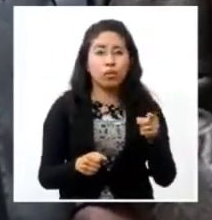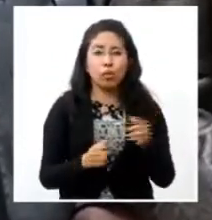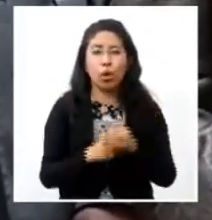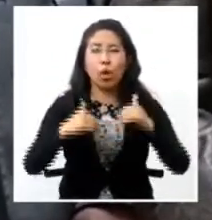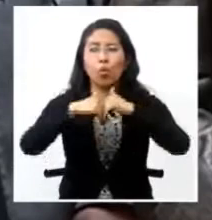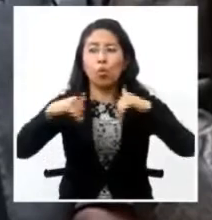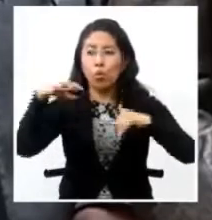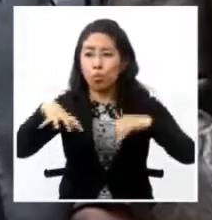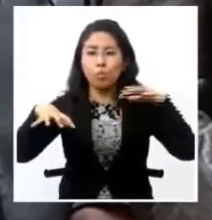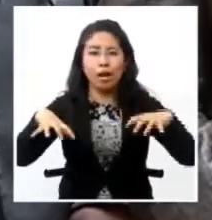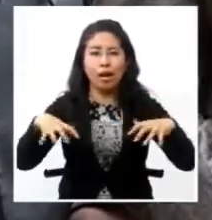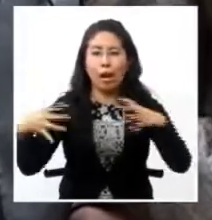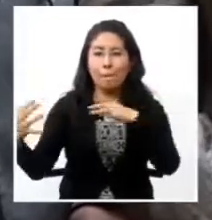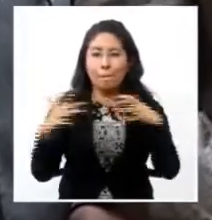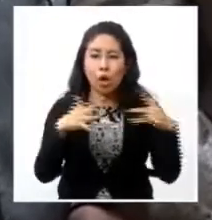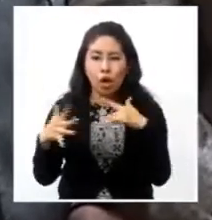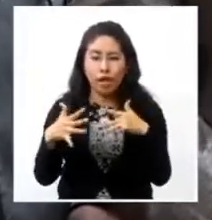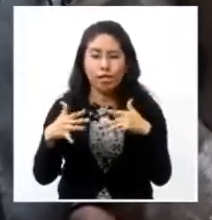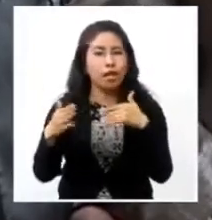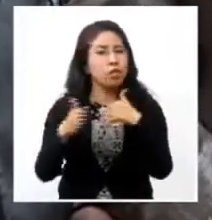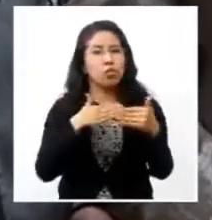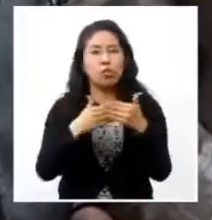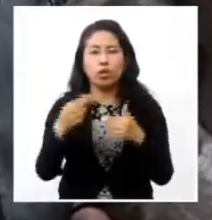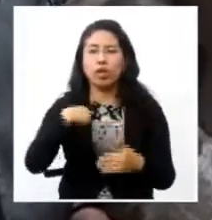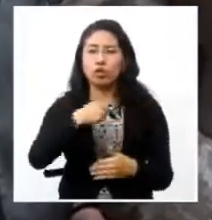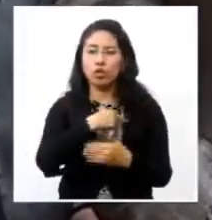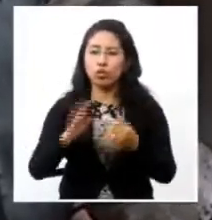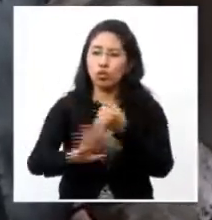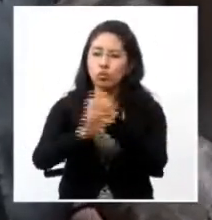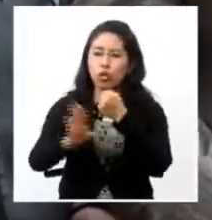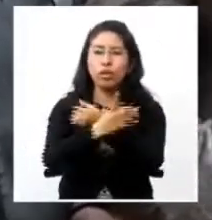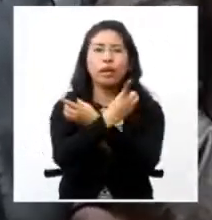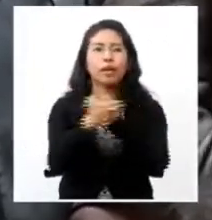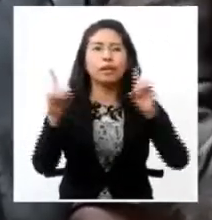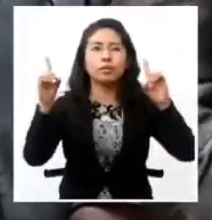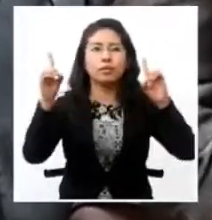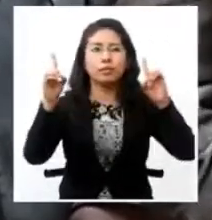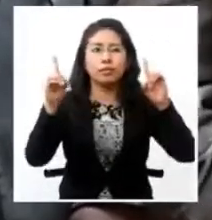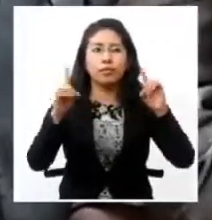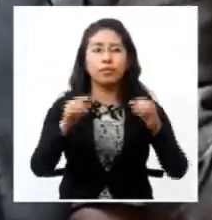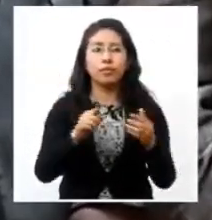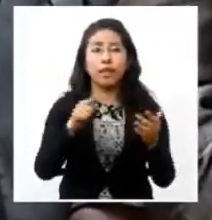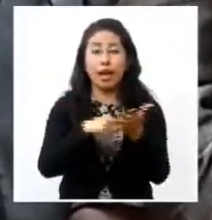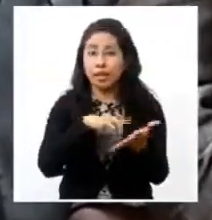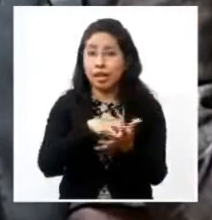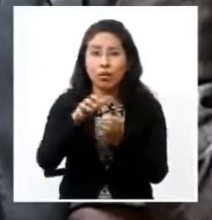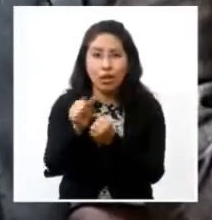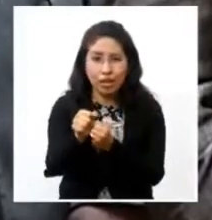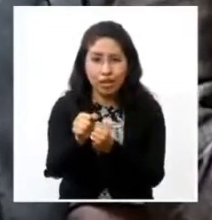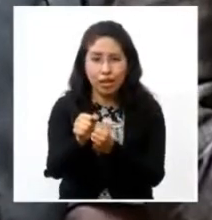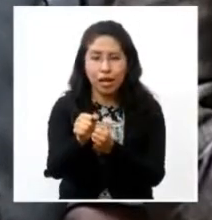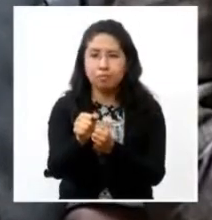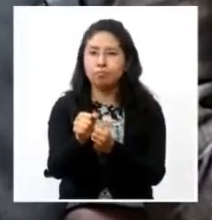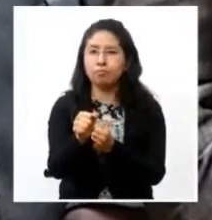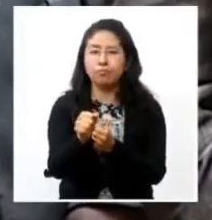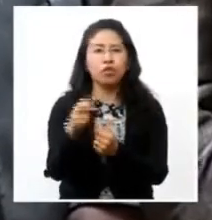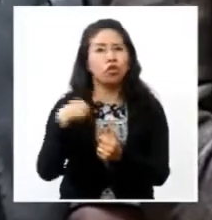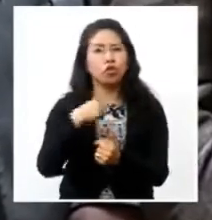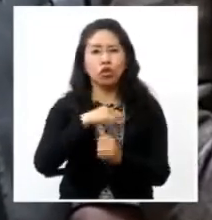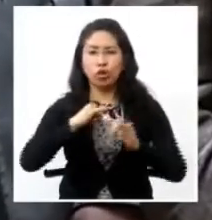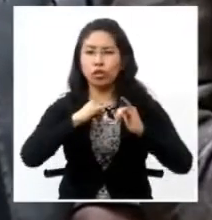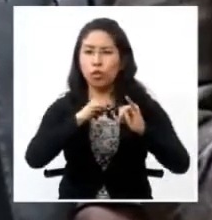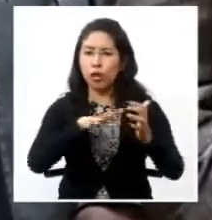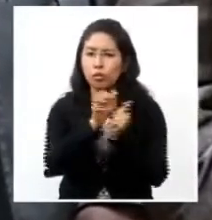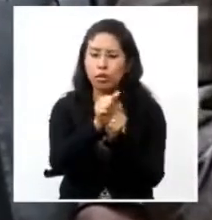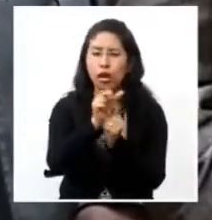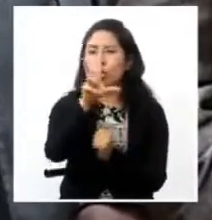lados. Pero ante esa violencia, como recordarán, nuestra respuesta siempre fue el diálogo y